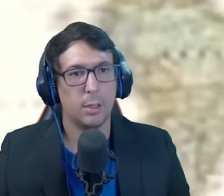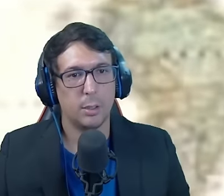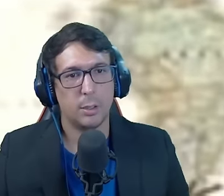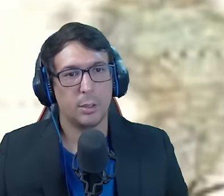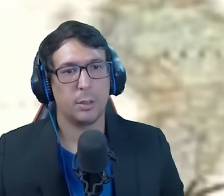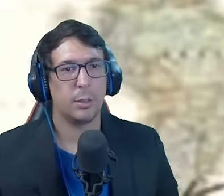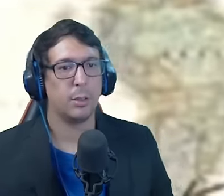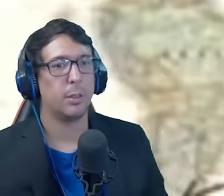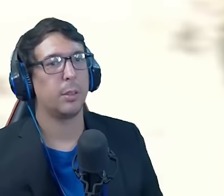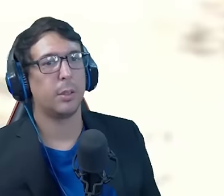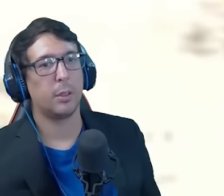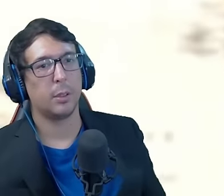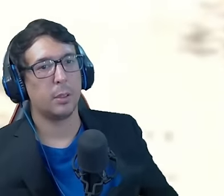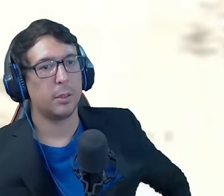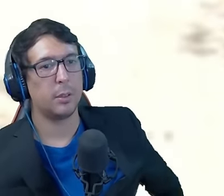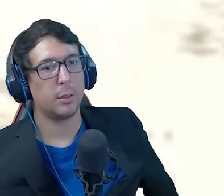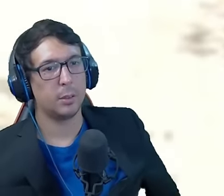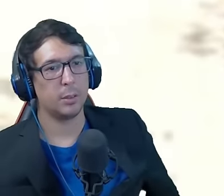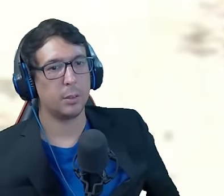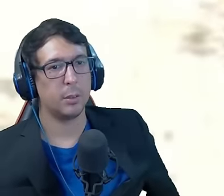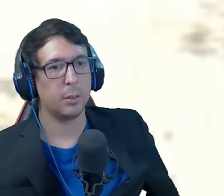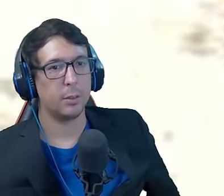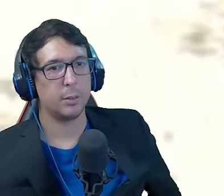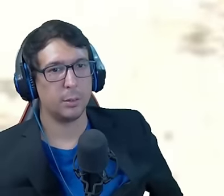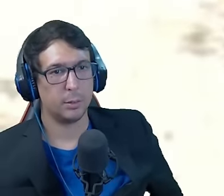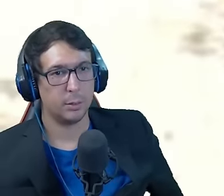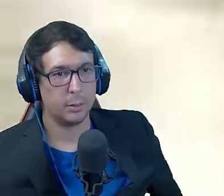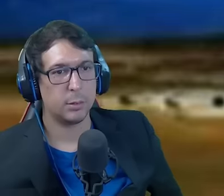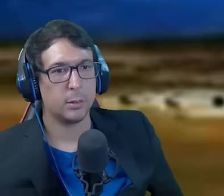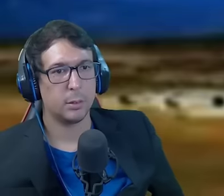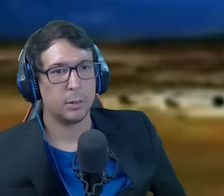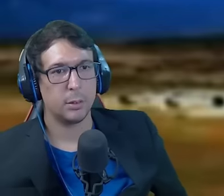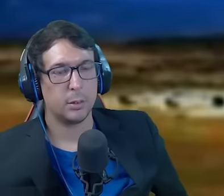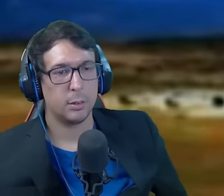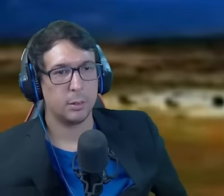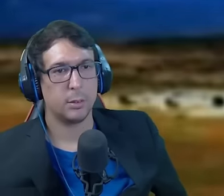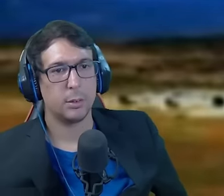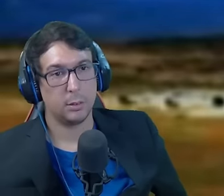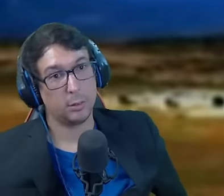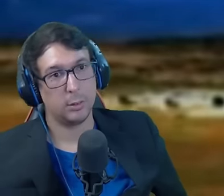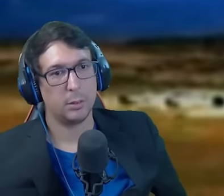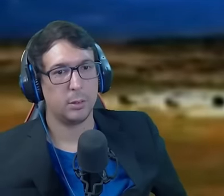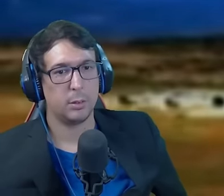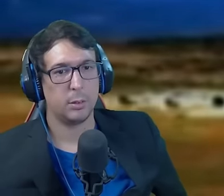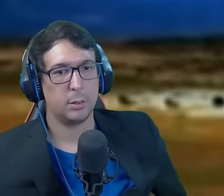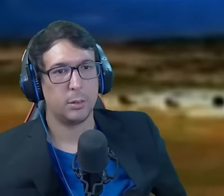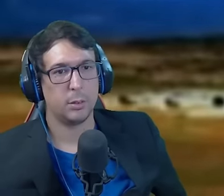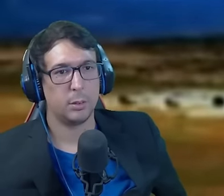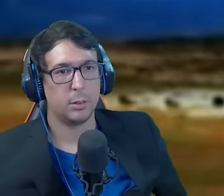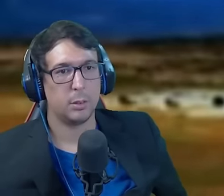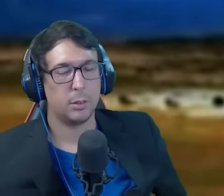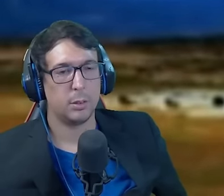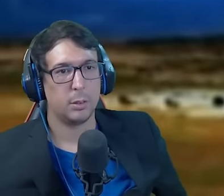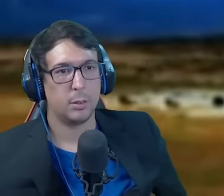compara a Argentina y Estados Unidos, viendo en ellos características geográficas y económicas similares. Ambos países de vastas extensiones